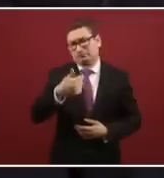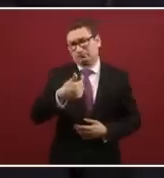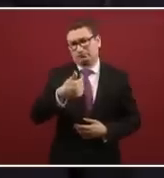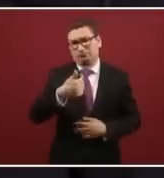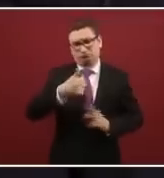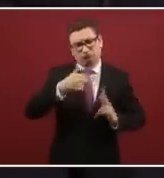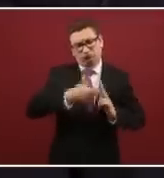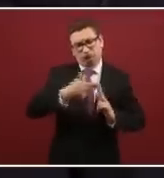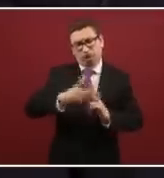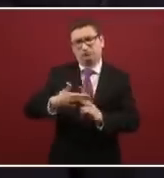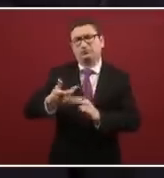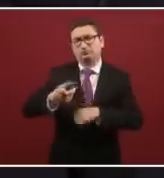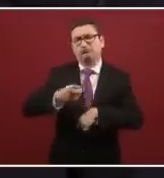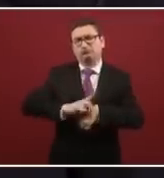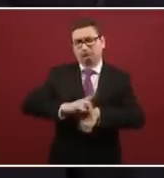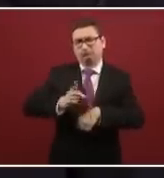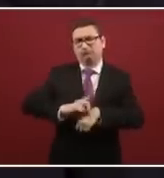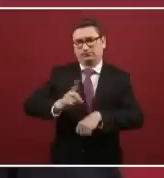diarios.